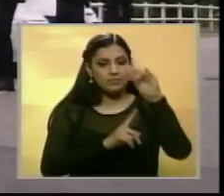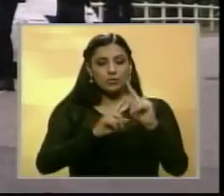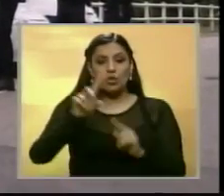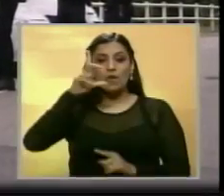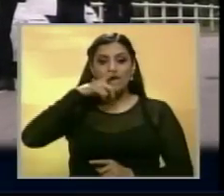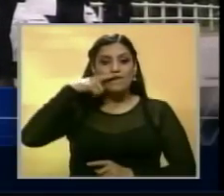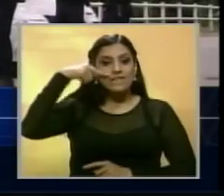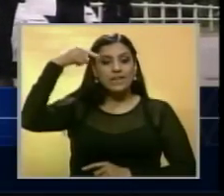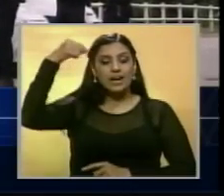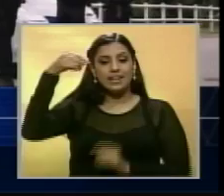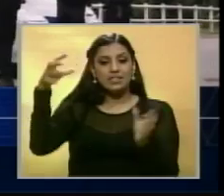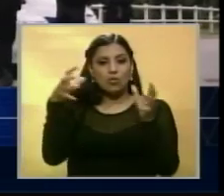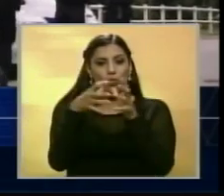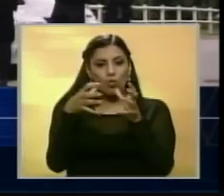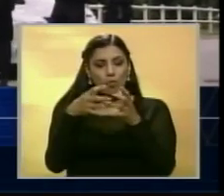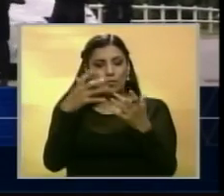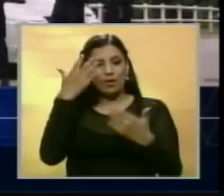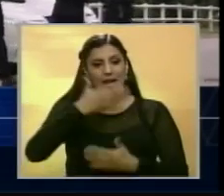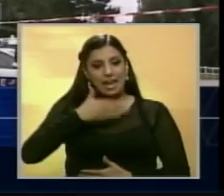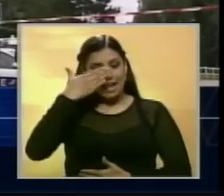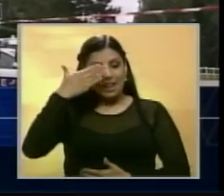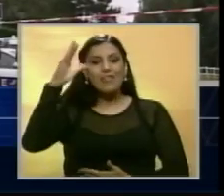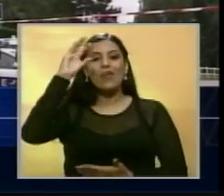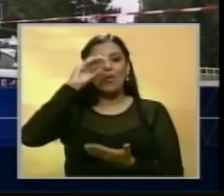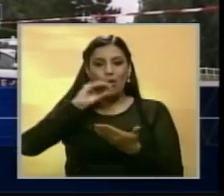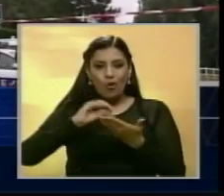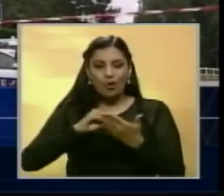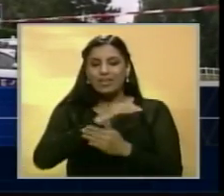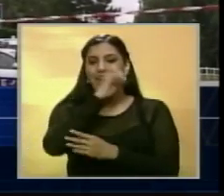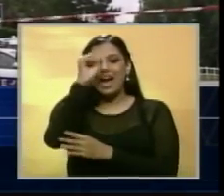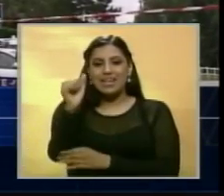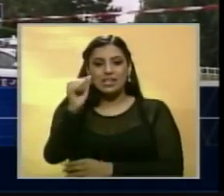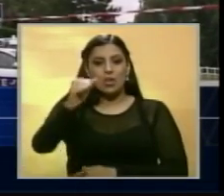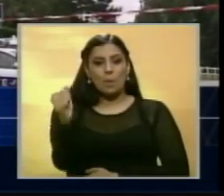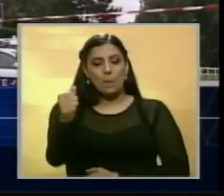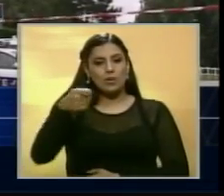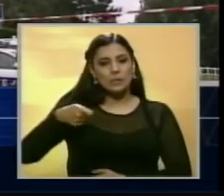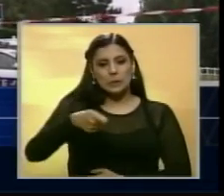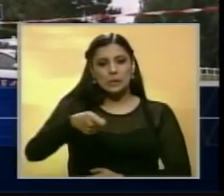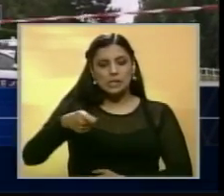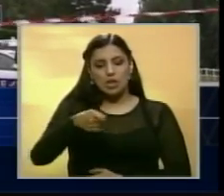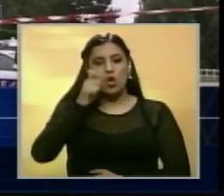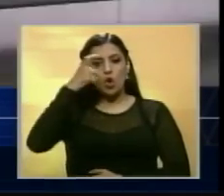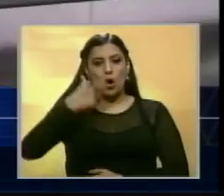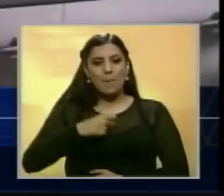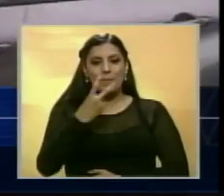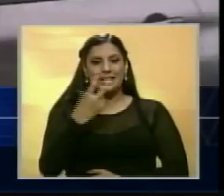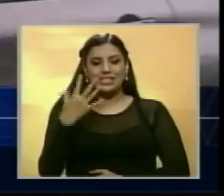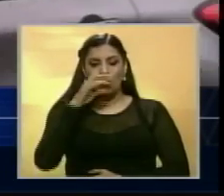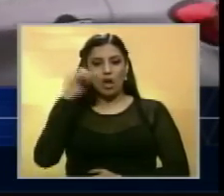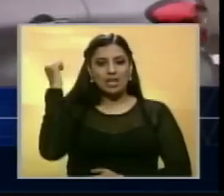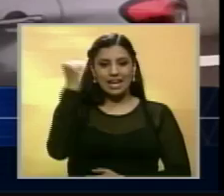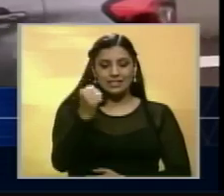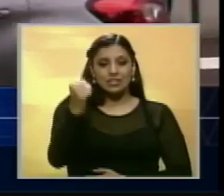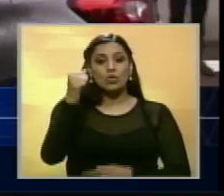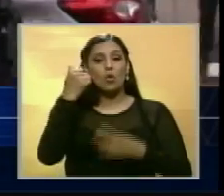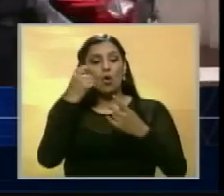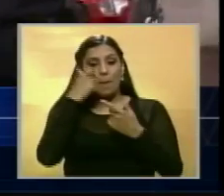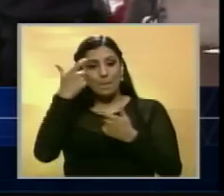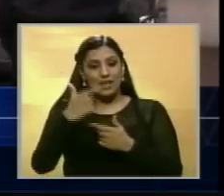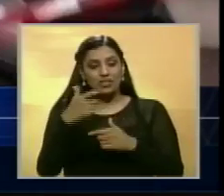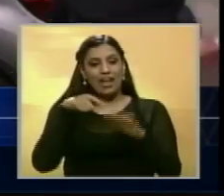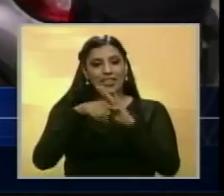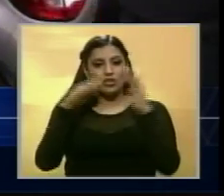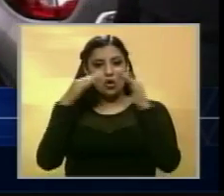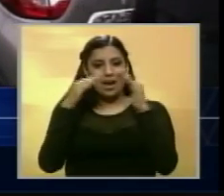En Francia, el grupo de Estado Islámico reivindicó el asesinato de un policía apuñalado por un hombre de 25 años. El agresor ingresó a la